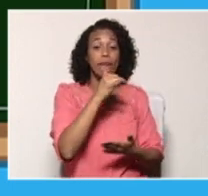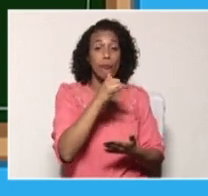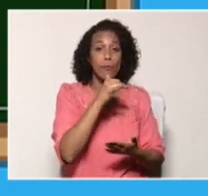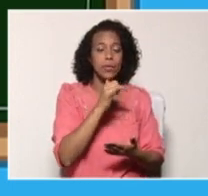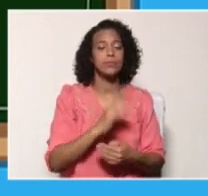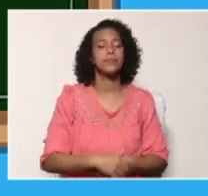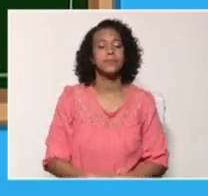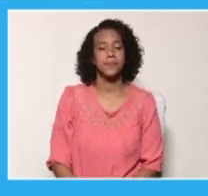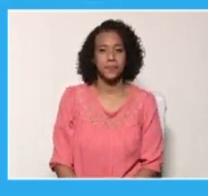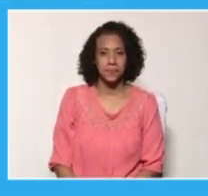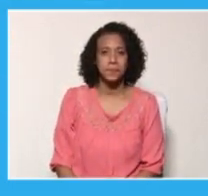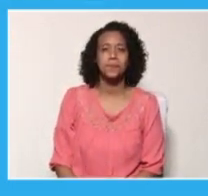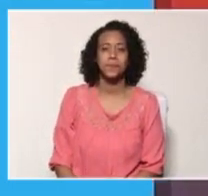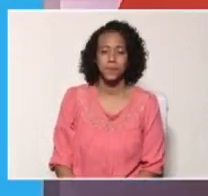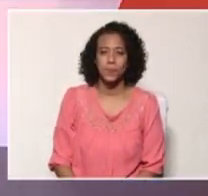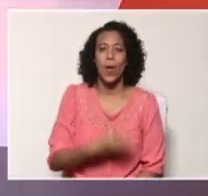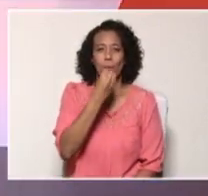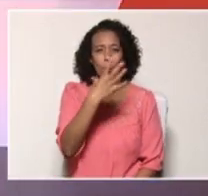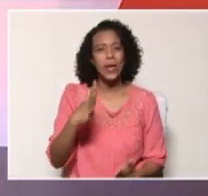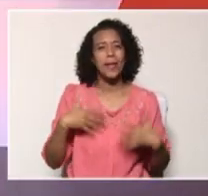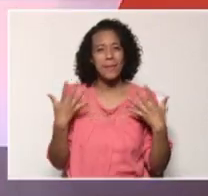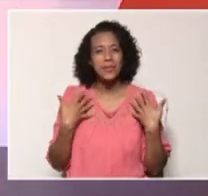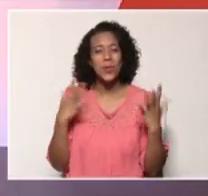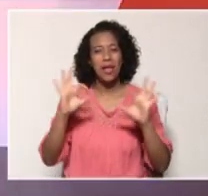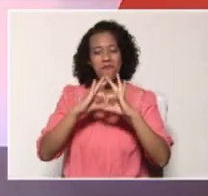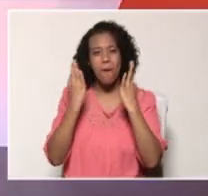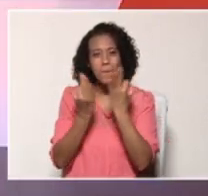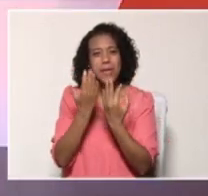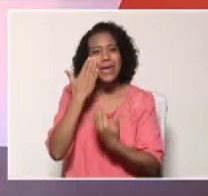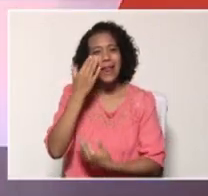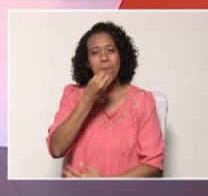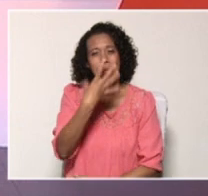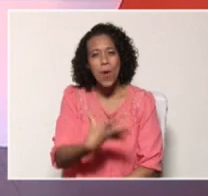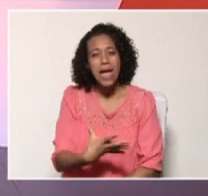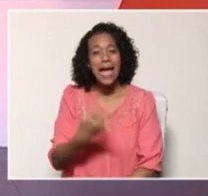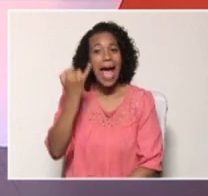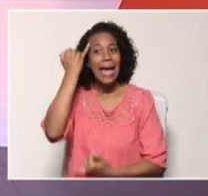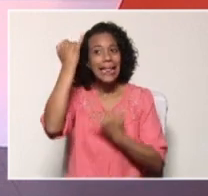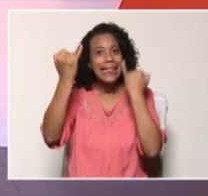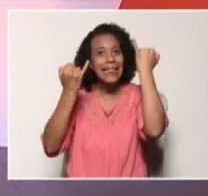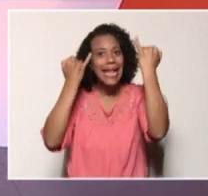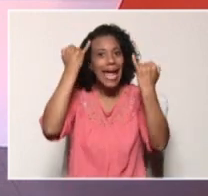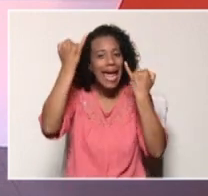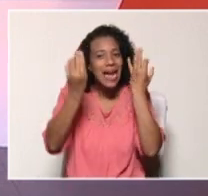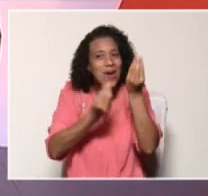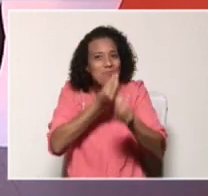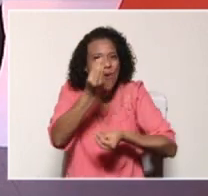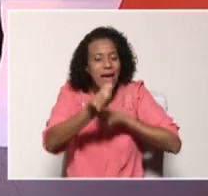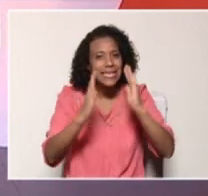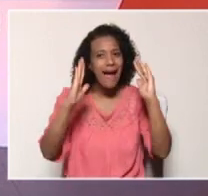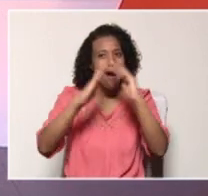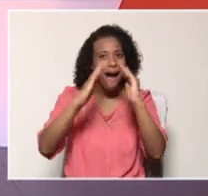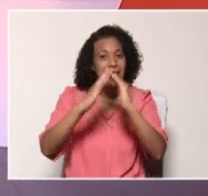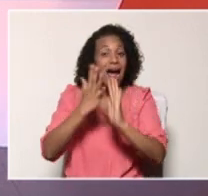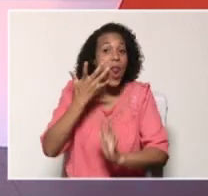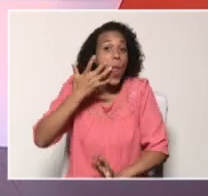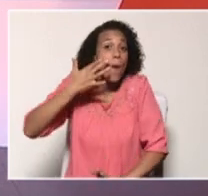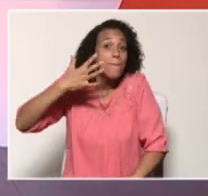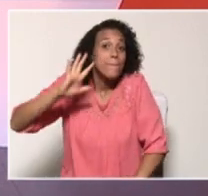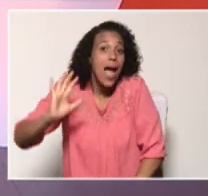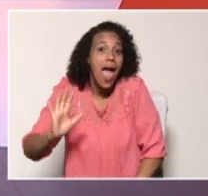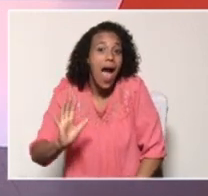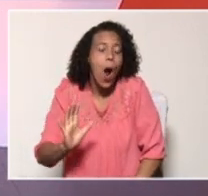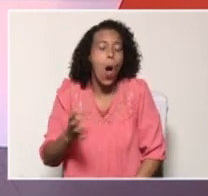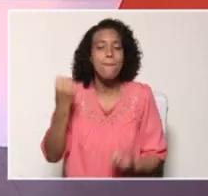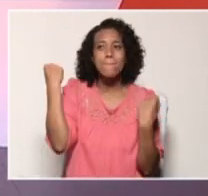información. Excelente actividad. Excelente. Para divertirnos en Por familia. Por supuesto que sí, ya tengo varias ideas de lo, sí, que voy a estar haciendo en casa, porque a lo mejor todo esto